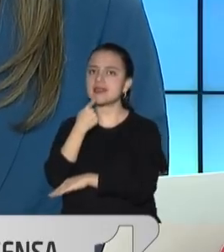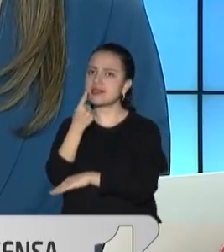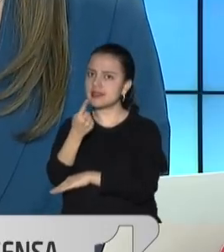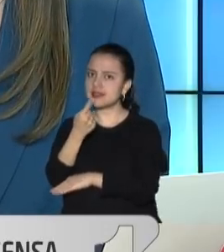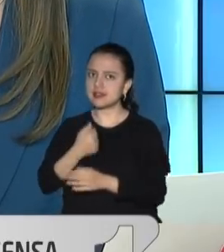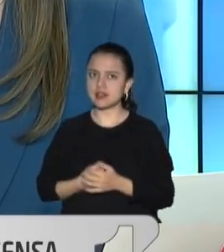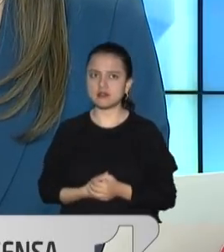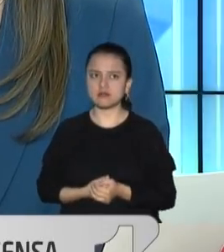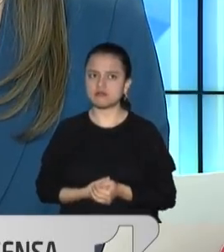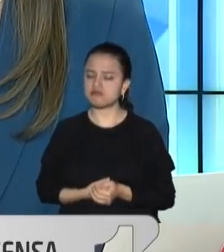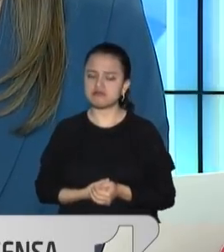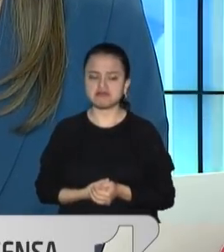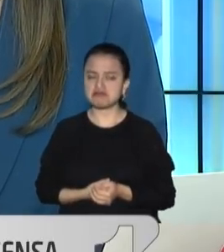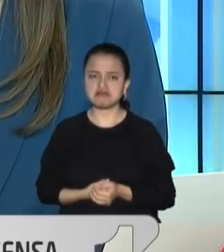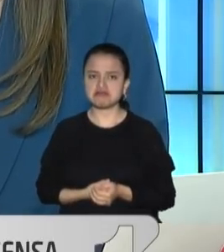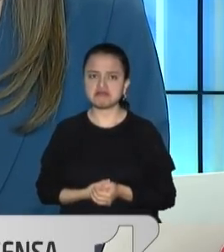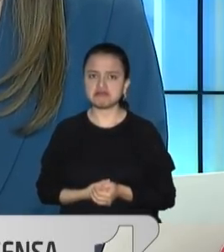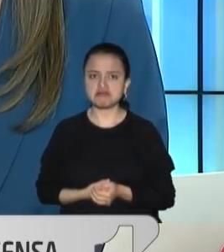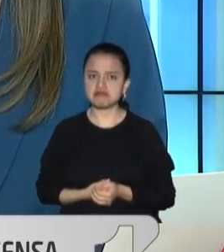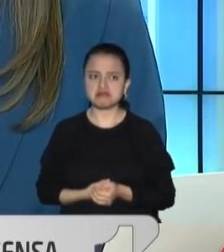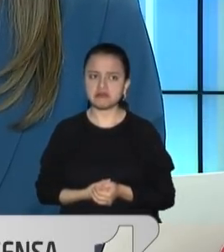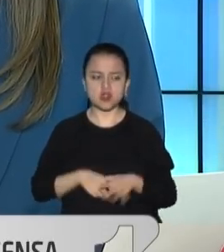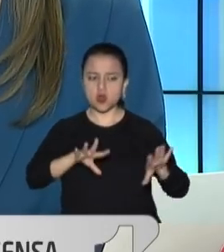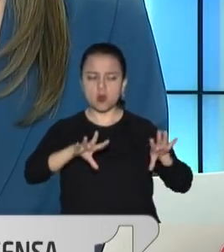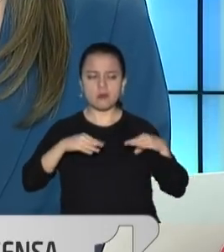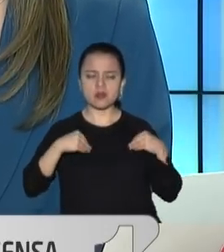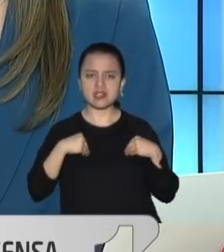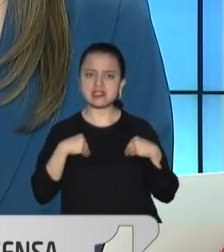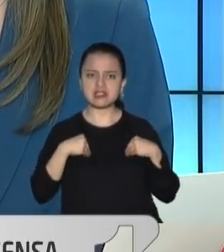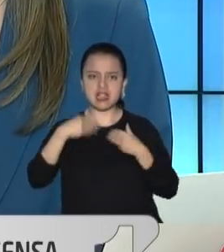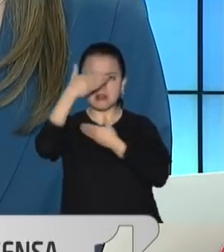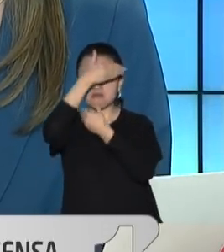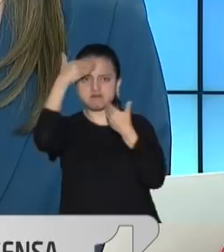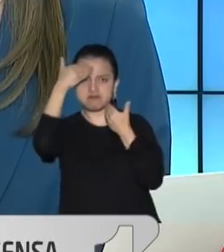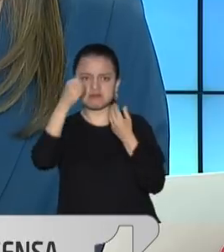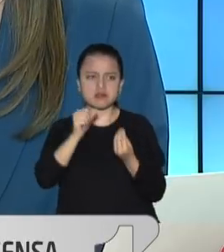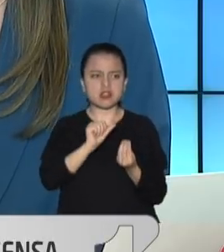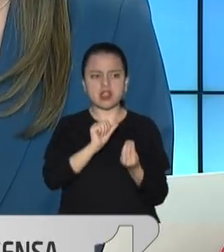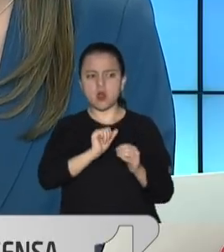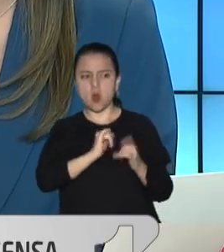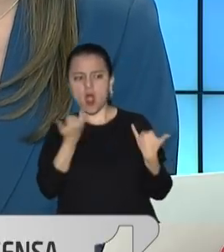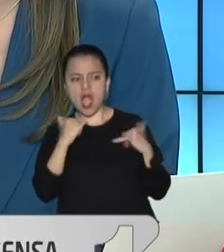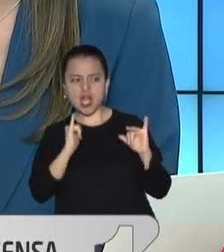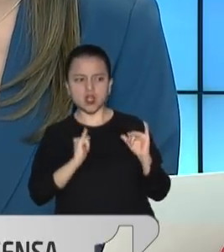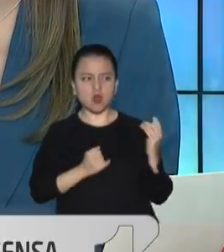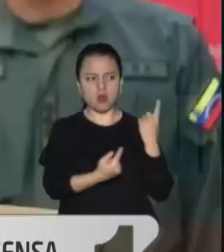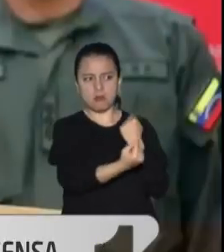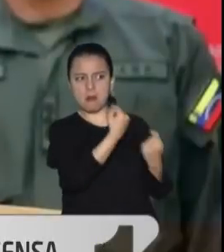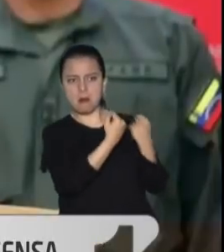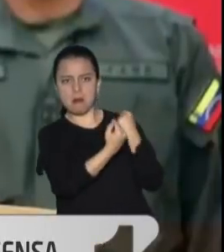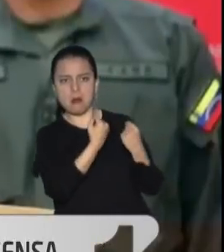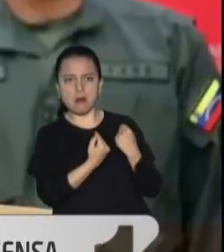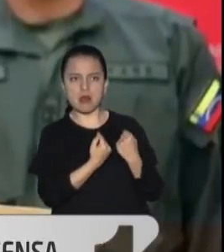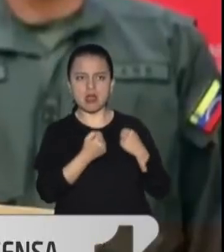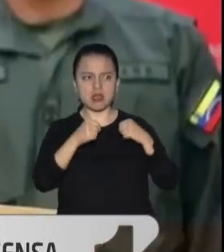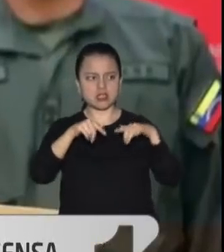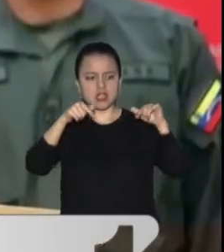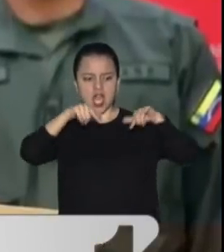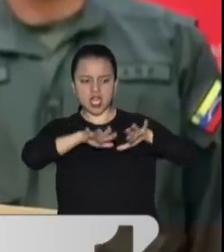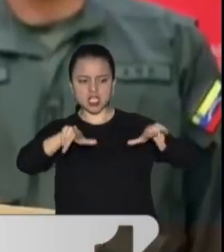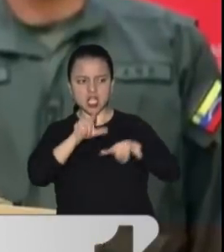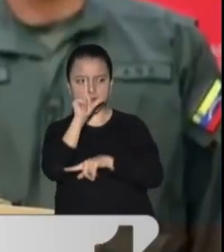asegura que no se tolerará la presencia de grupos ilegales ante la confirmación de la muerte de Jesús Santrich. En